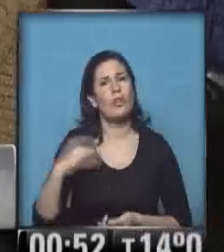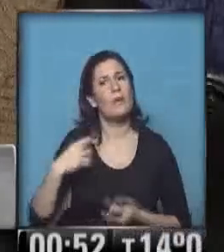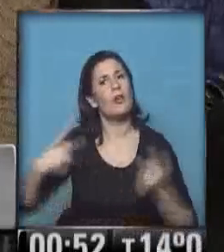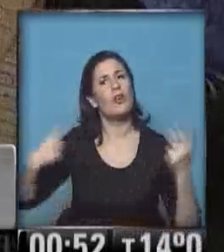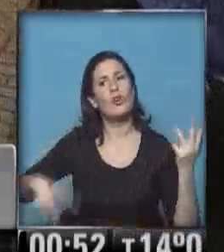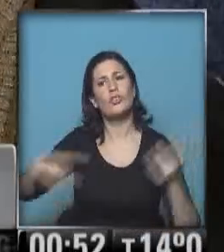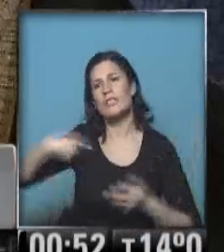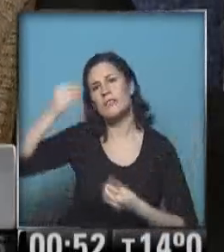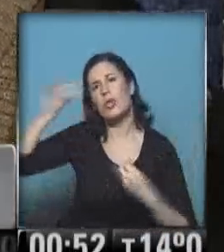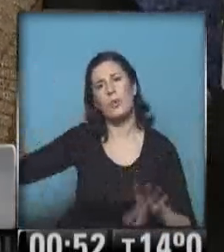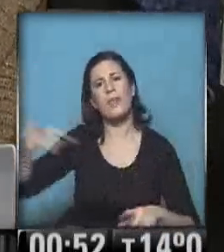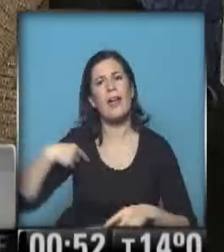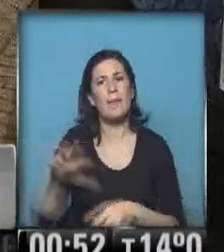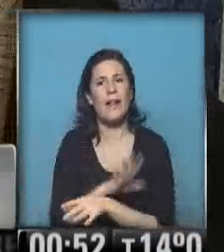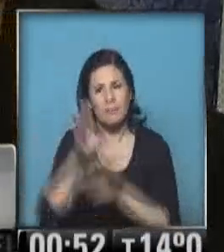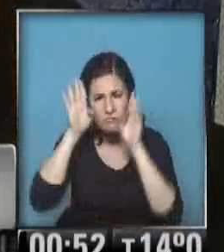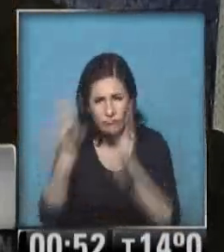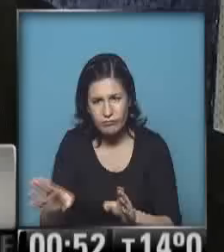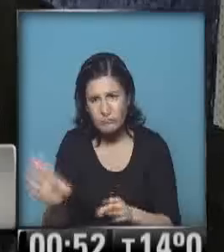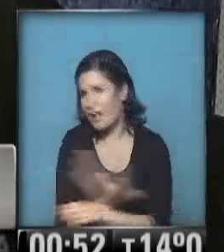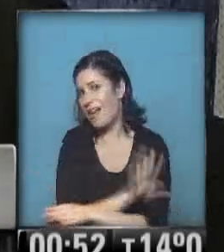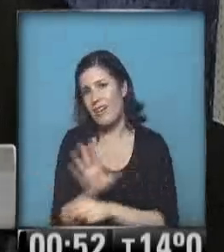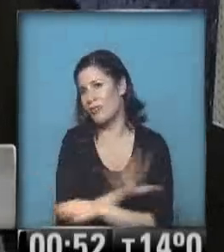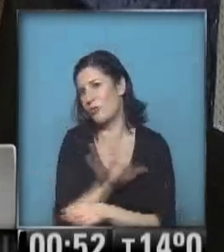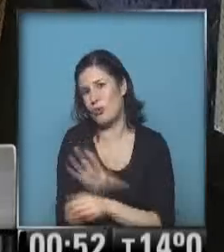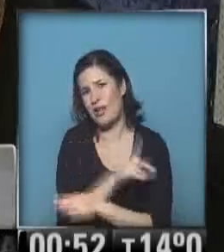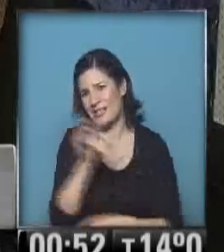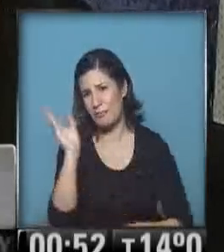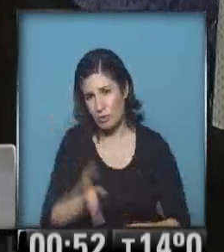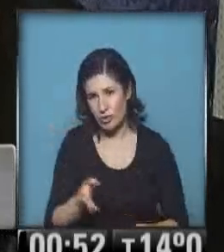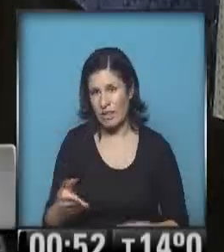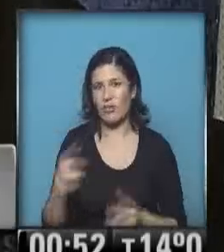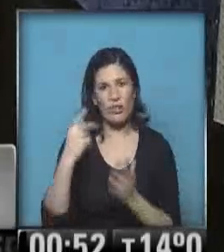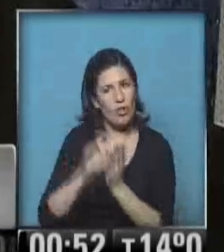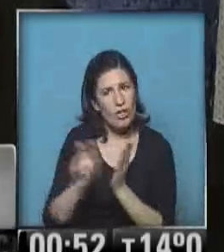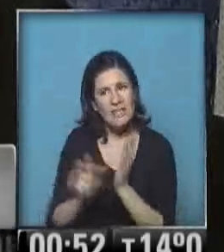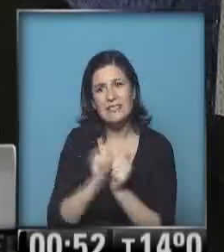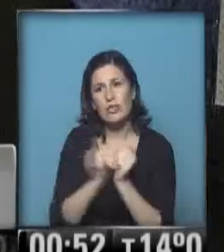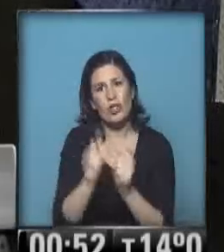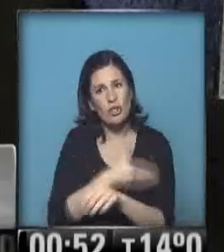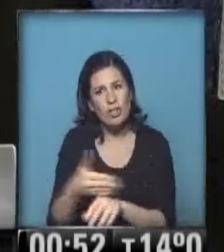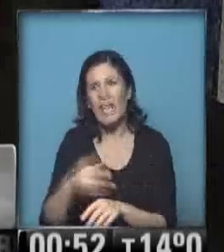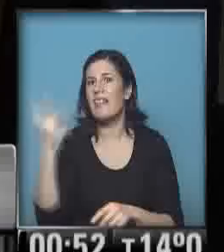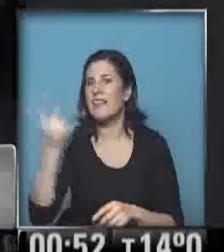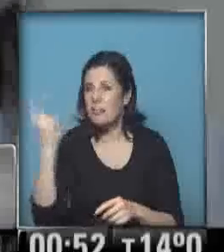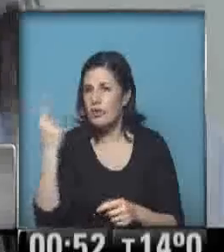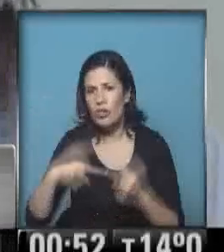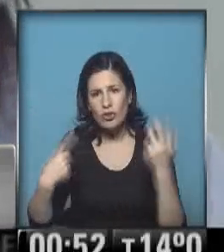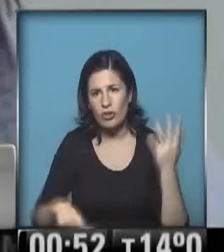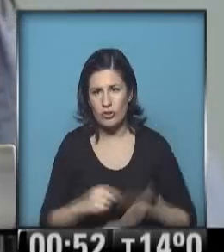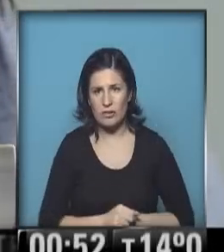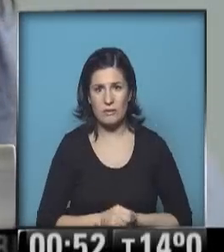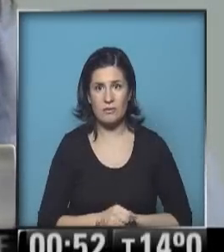otras pretensiones artísticas que pueda tener y entregarse a lo que el libro pide, a lo que pide la directora y a jugar con los compañeros. Por